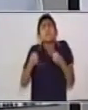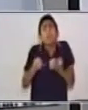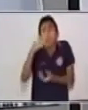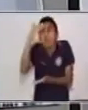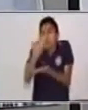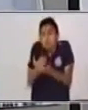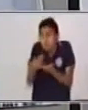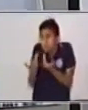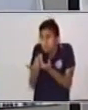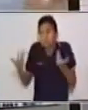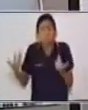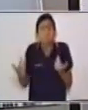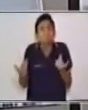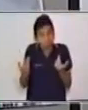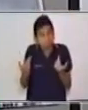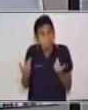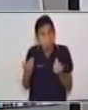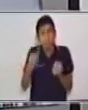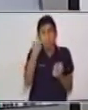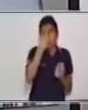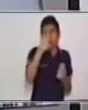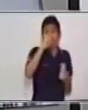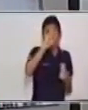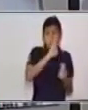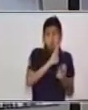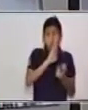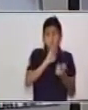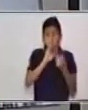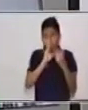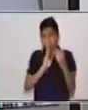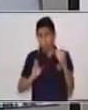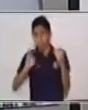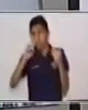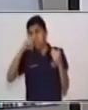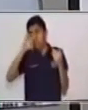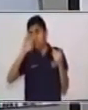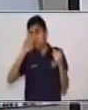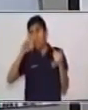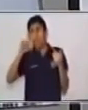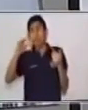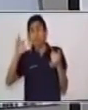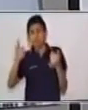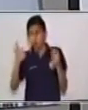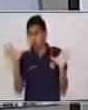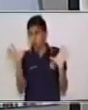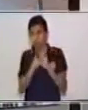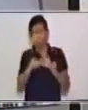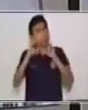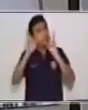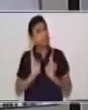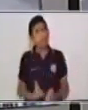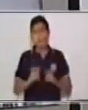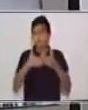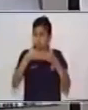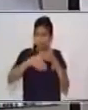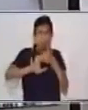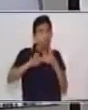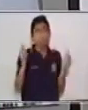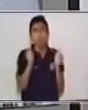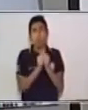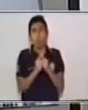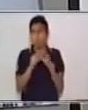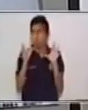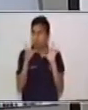orden sintáctico. Entonces, subordinante y término, y dentro del término, si vamos a realizar el análisis,